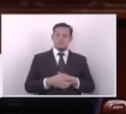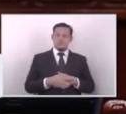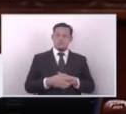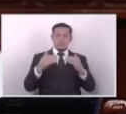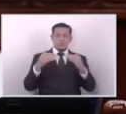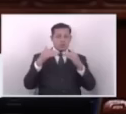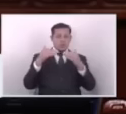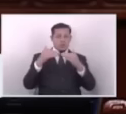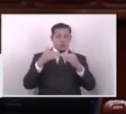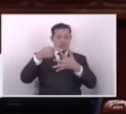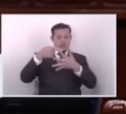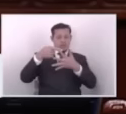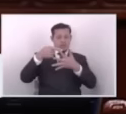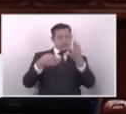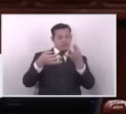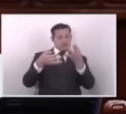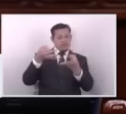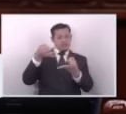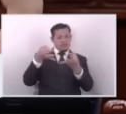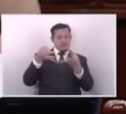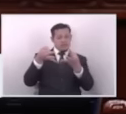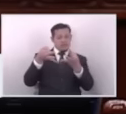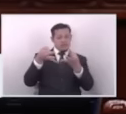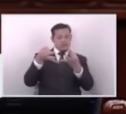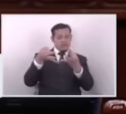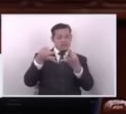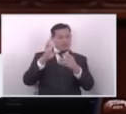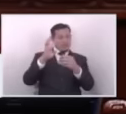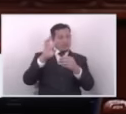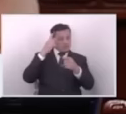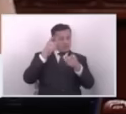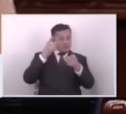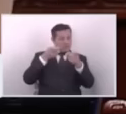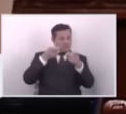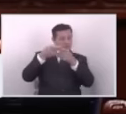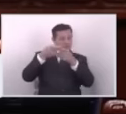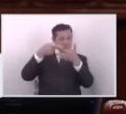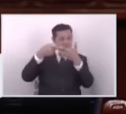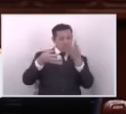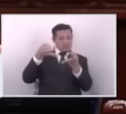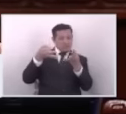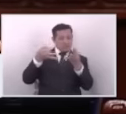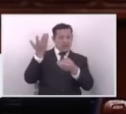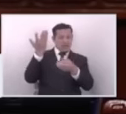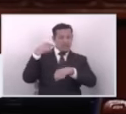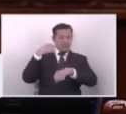Incluso leyes con efecto retroactivo, o sea, que van a regular cosas que ya pasaron.